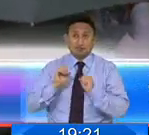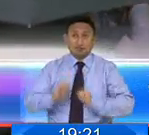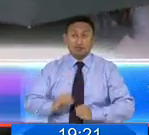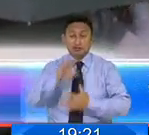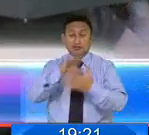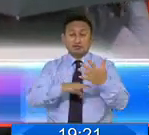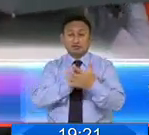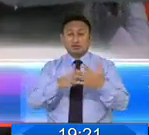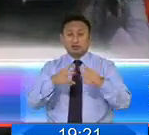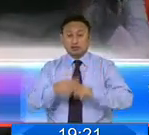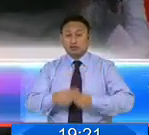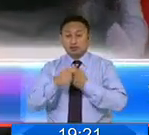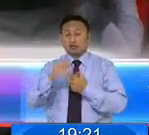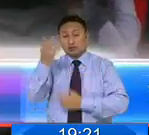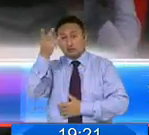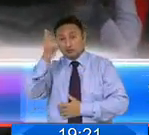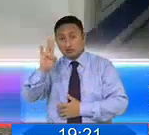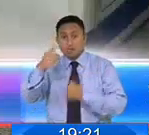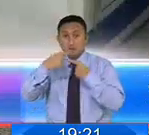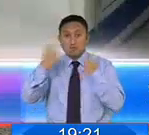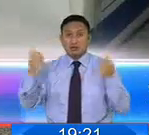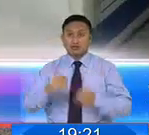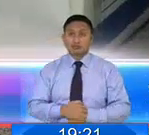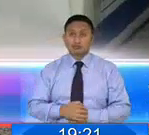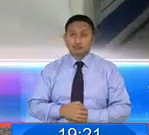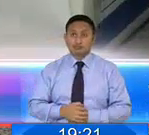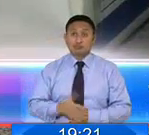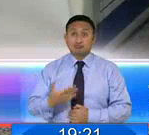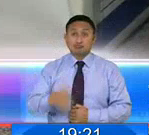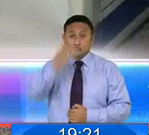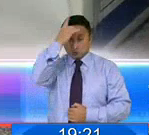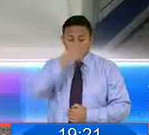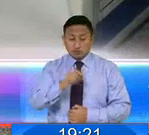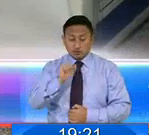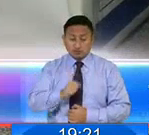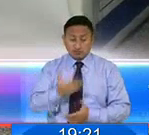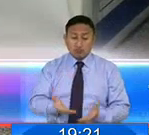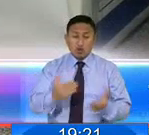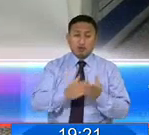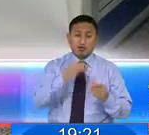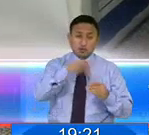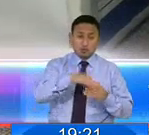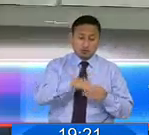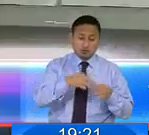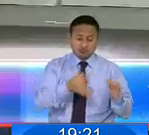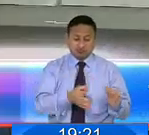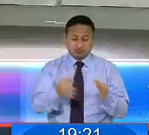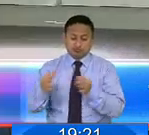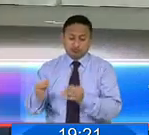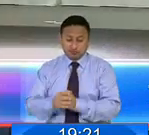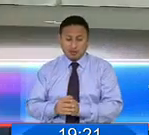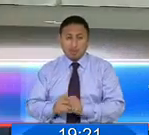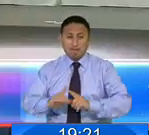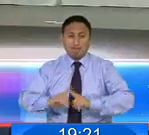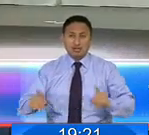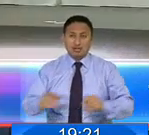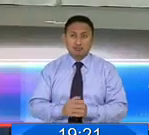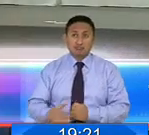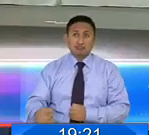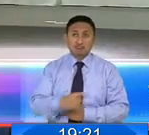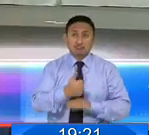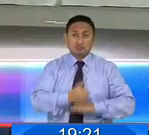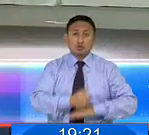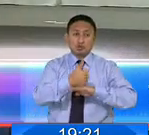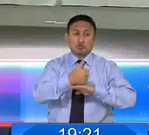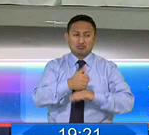calendario arrancaría el 16 de marzo. Si la sentencia da paso a un recuento, tomaría más tiempo, pero esto no preocupa a una